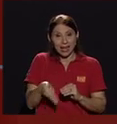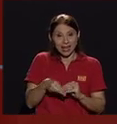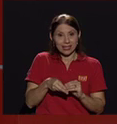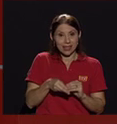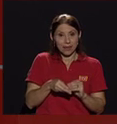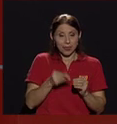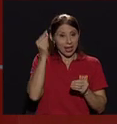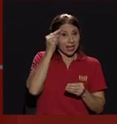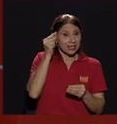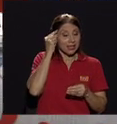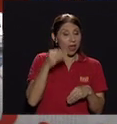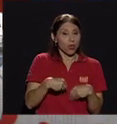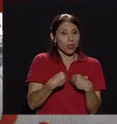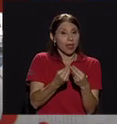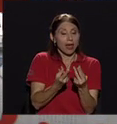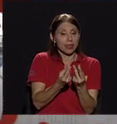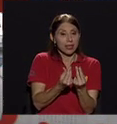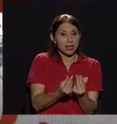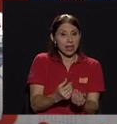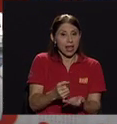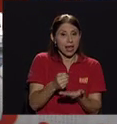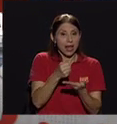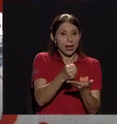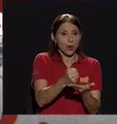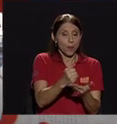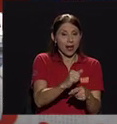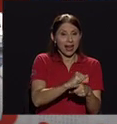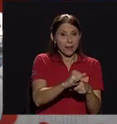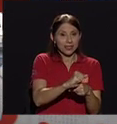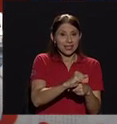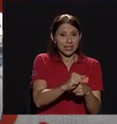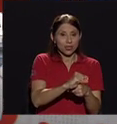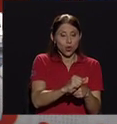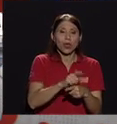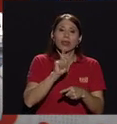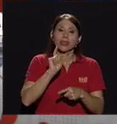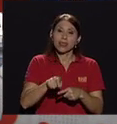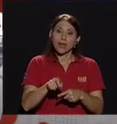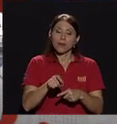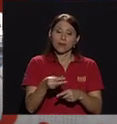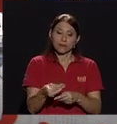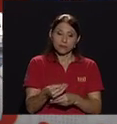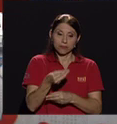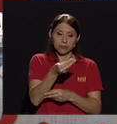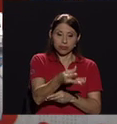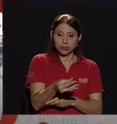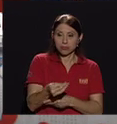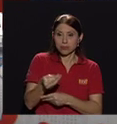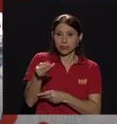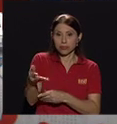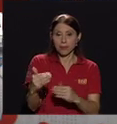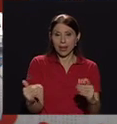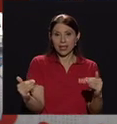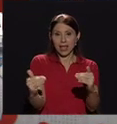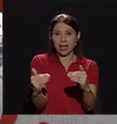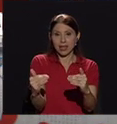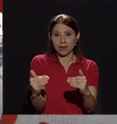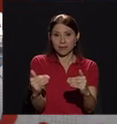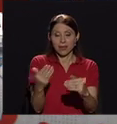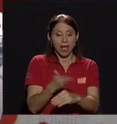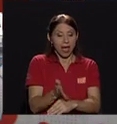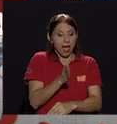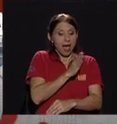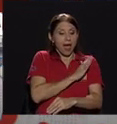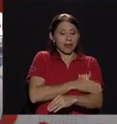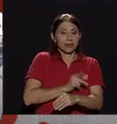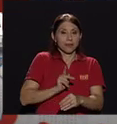para capacitación se debe desembolsar de manera paritaria previa capacitación paritaria. Los partidos en